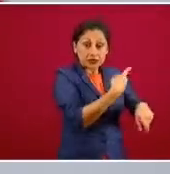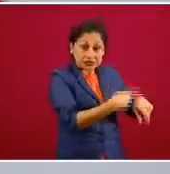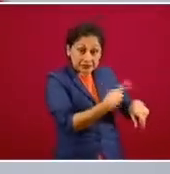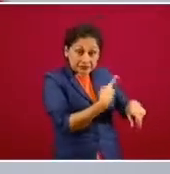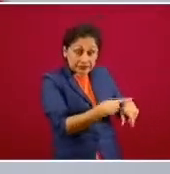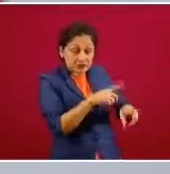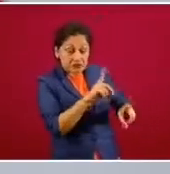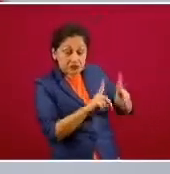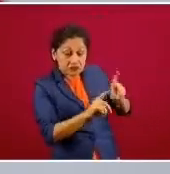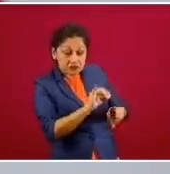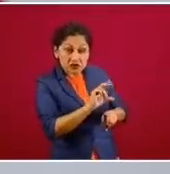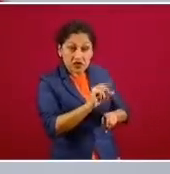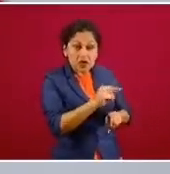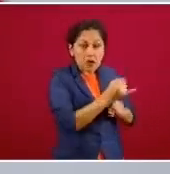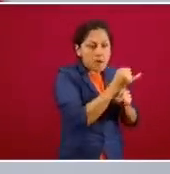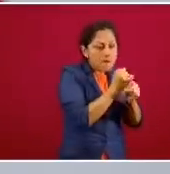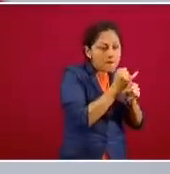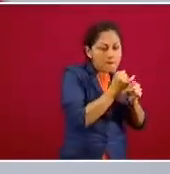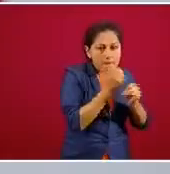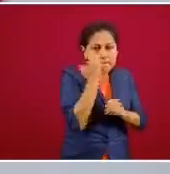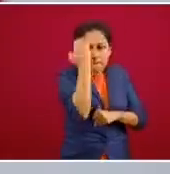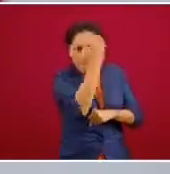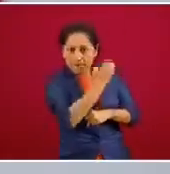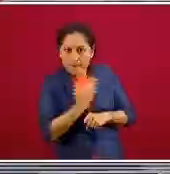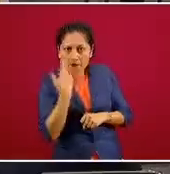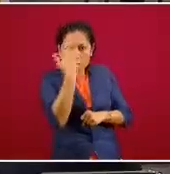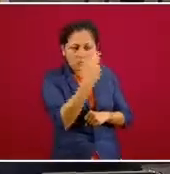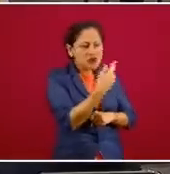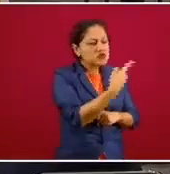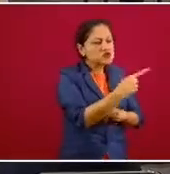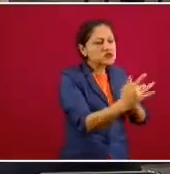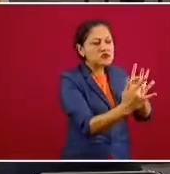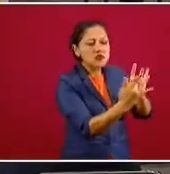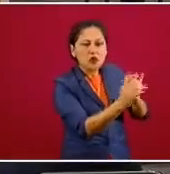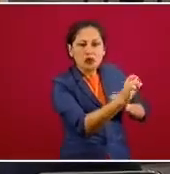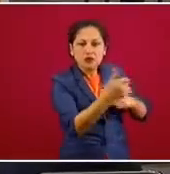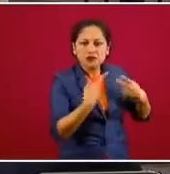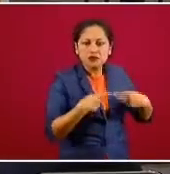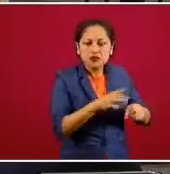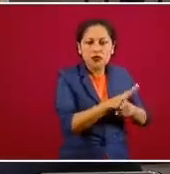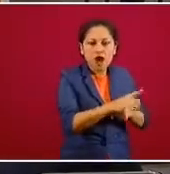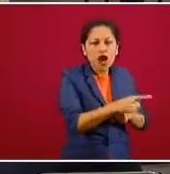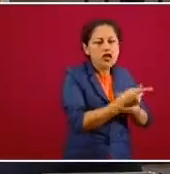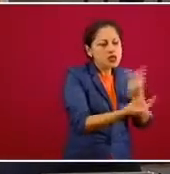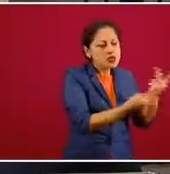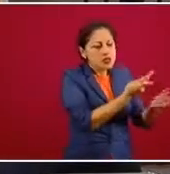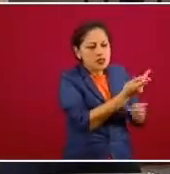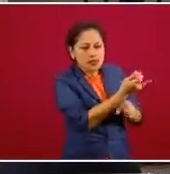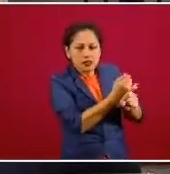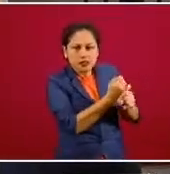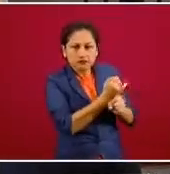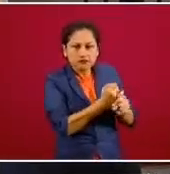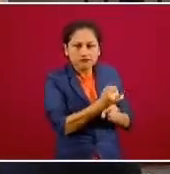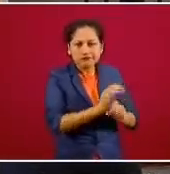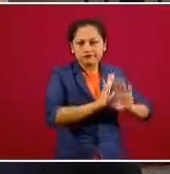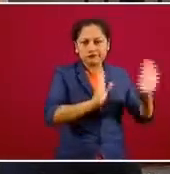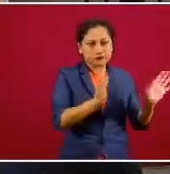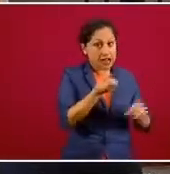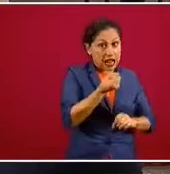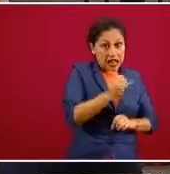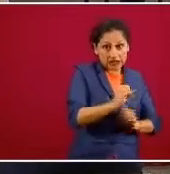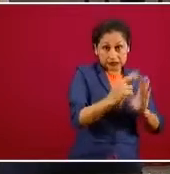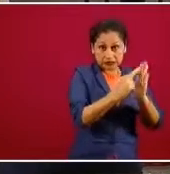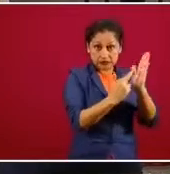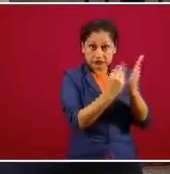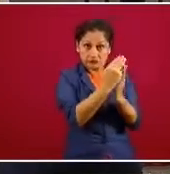sospechosos y además analizar a sus contactos. Esto se hace en todo el mundo, es una recomendación de la Organización Mundial de la